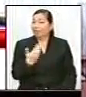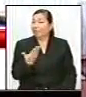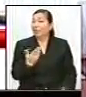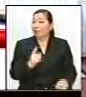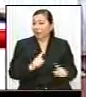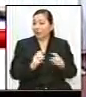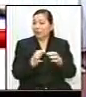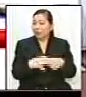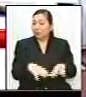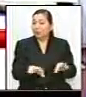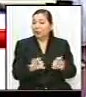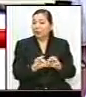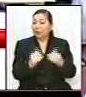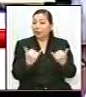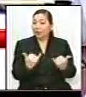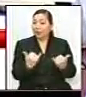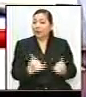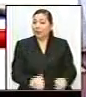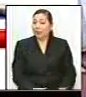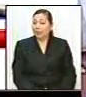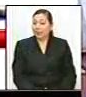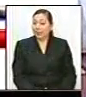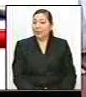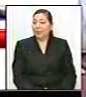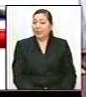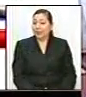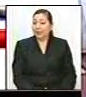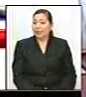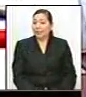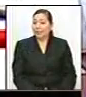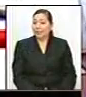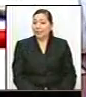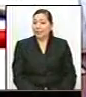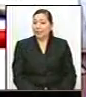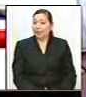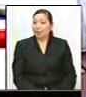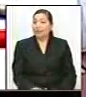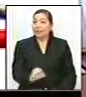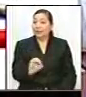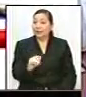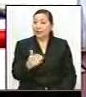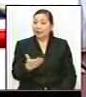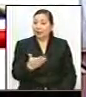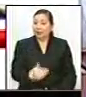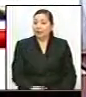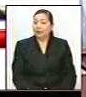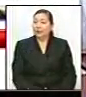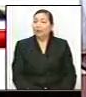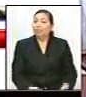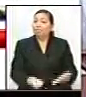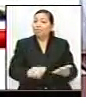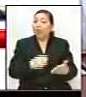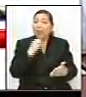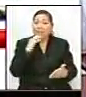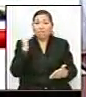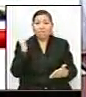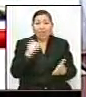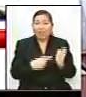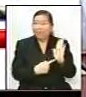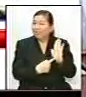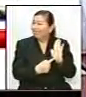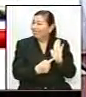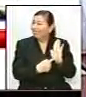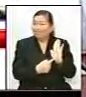aquí que nos ha convocado, y es exclusivamente las firmas falsas que